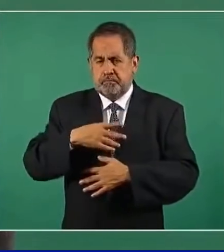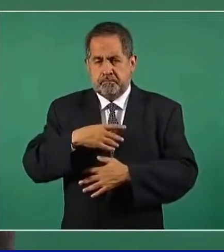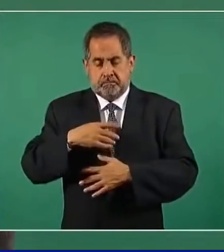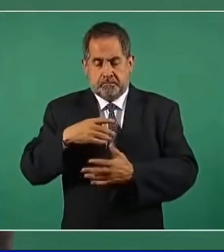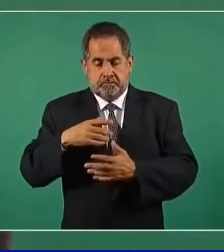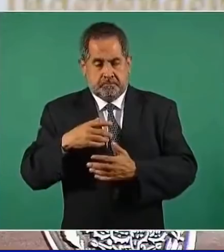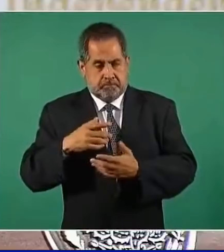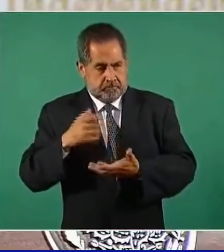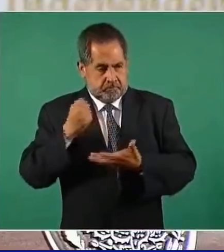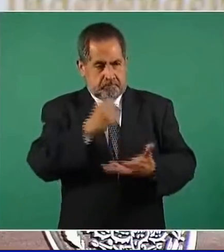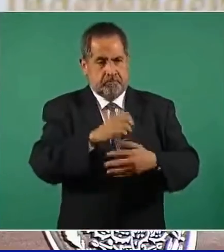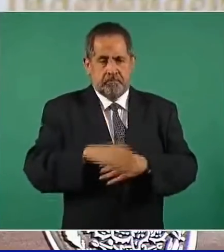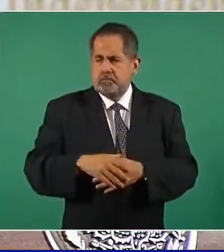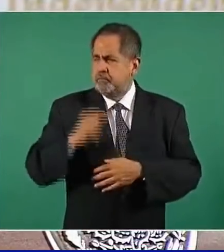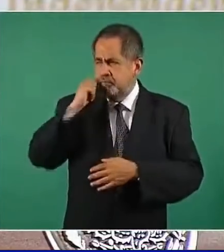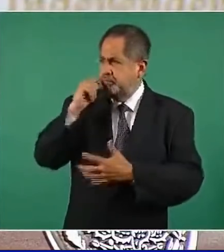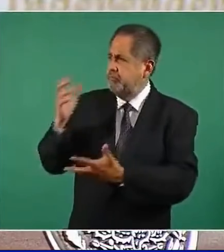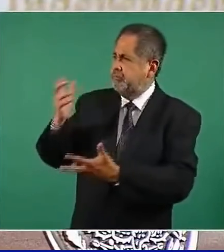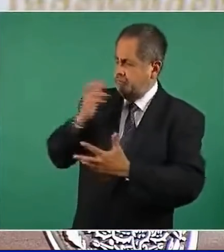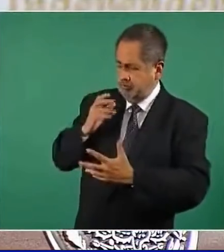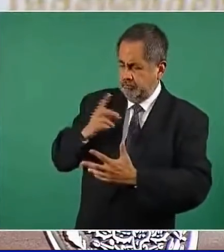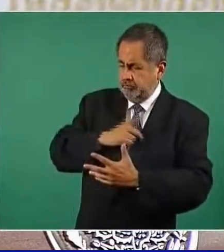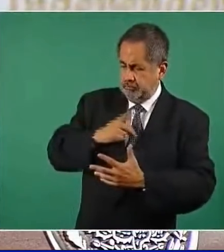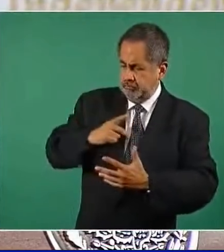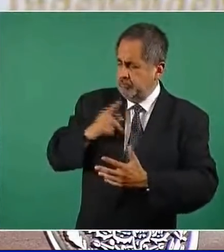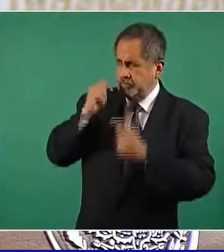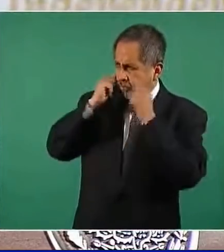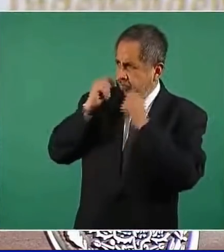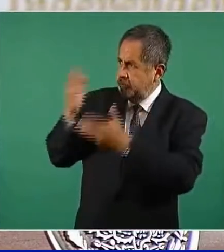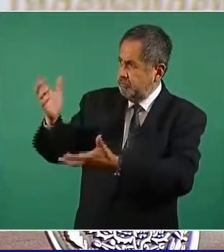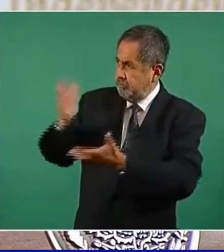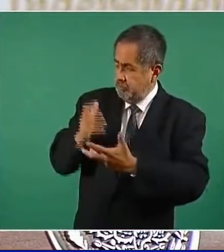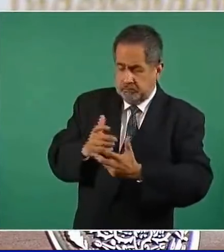dicen, porque si se entrega ahora,